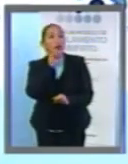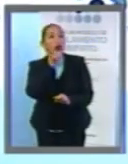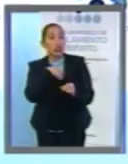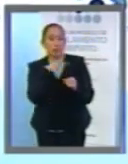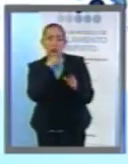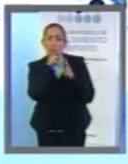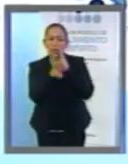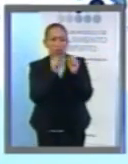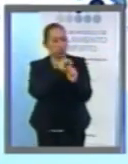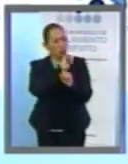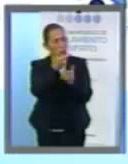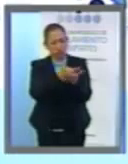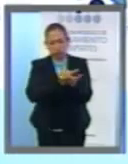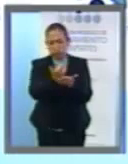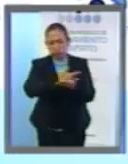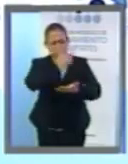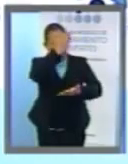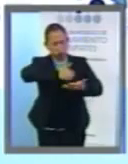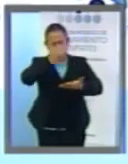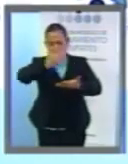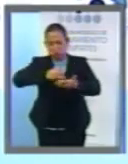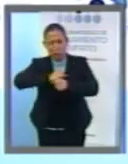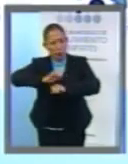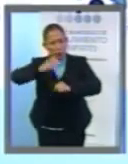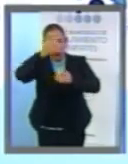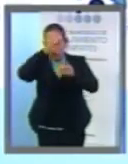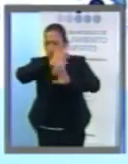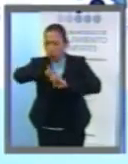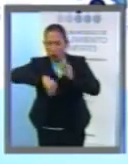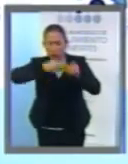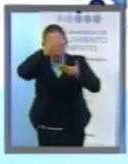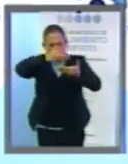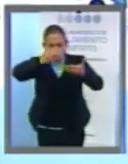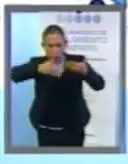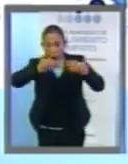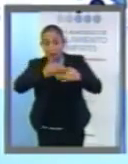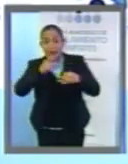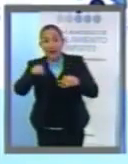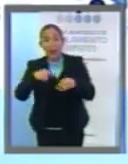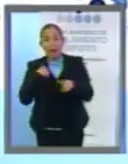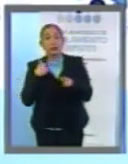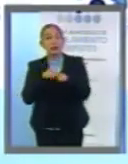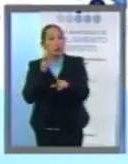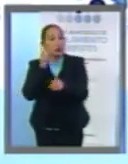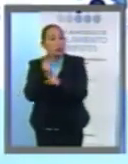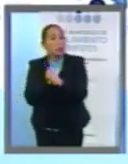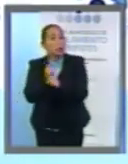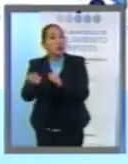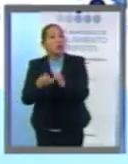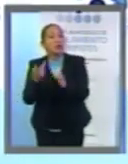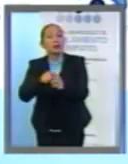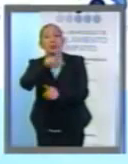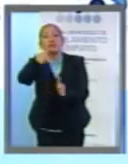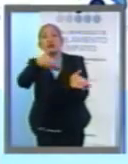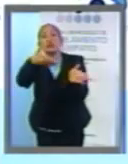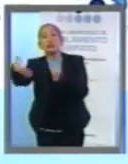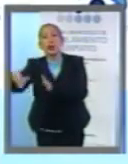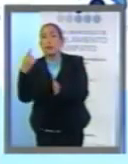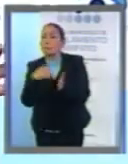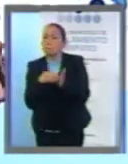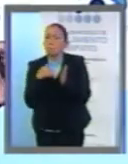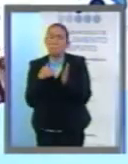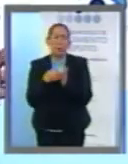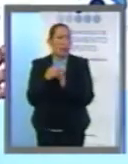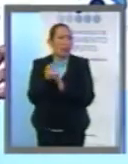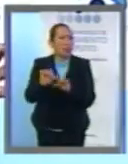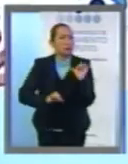los resultados presentados en nuestros informes y está el estado que guarda el seguimiento de todas las acciones. Estamos hablando de miles